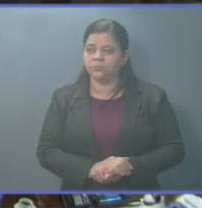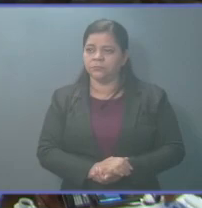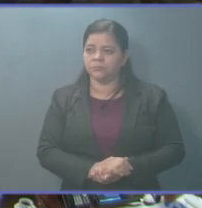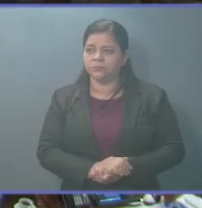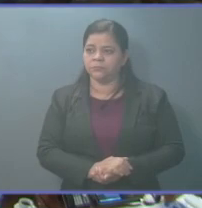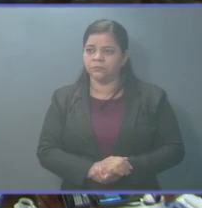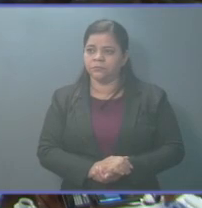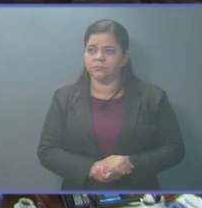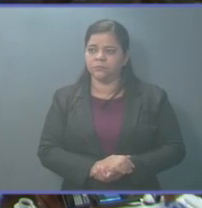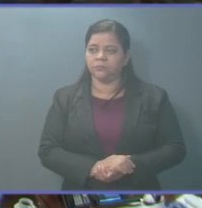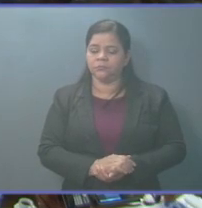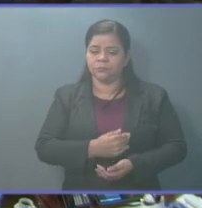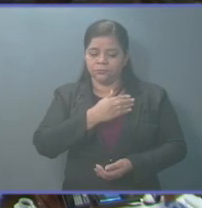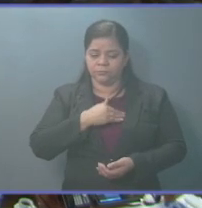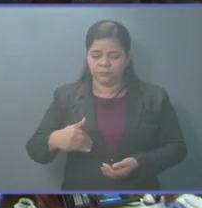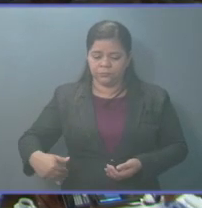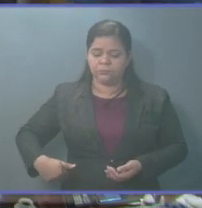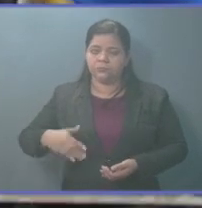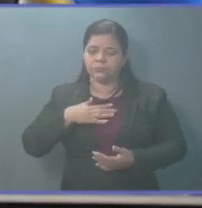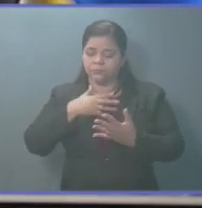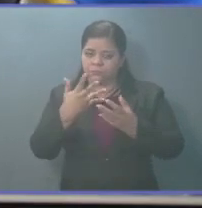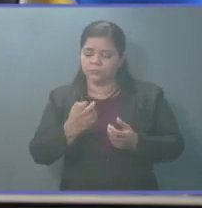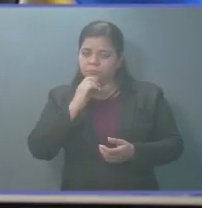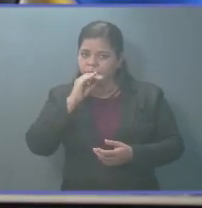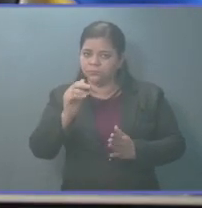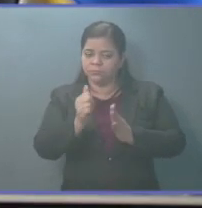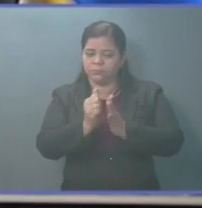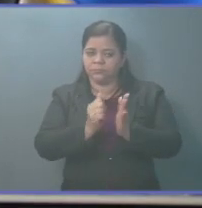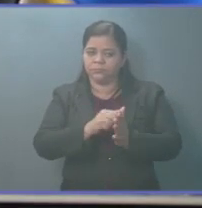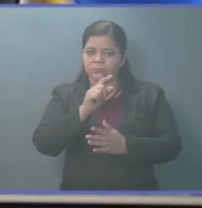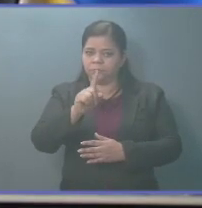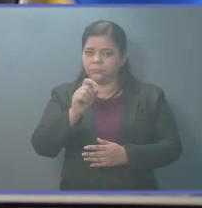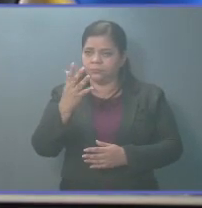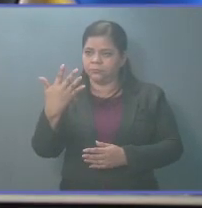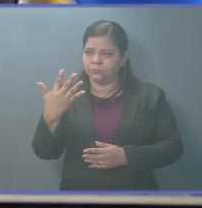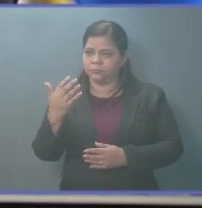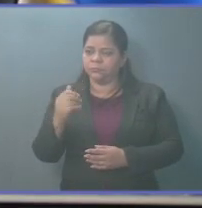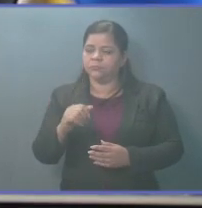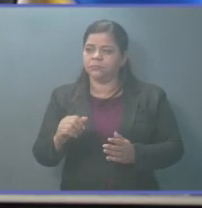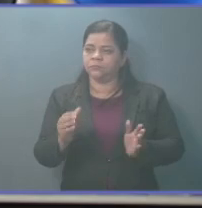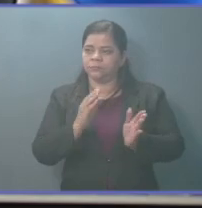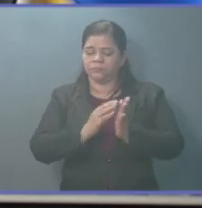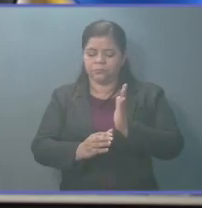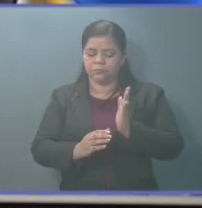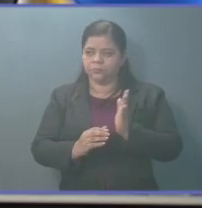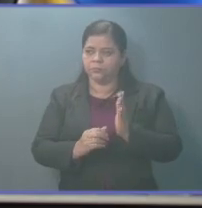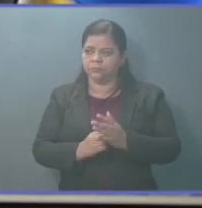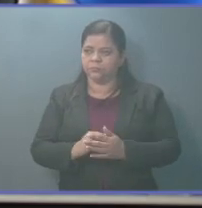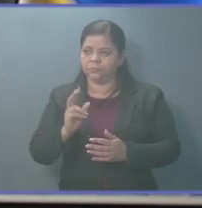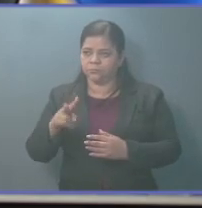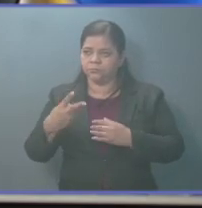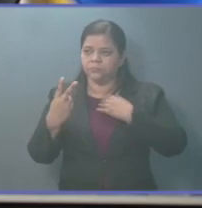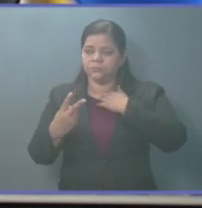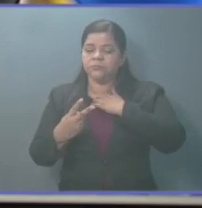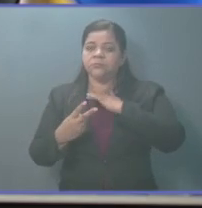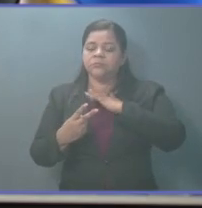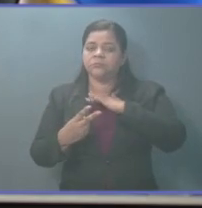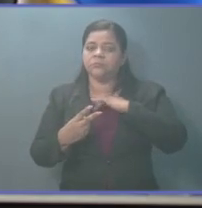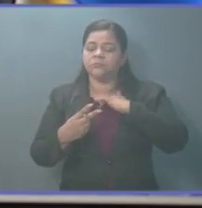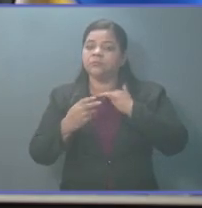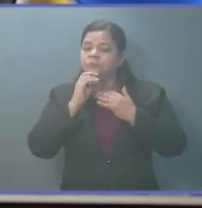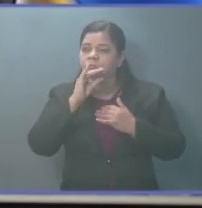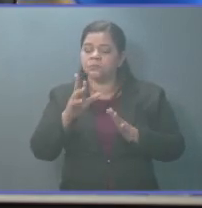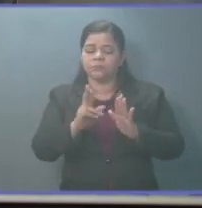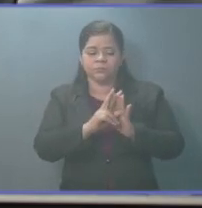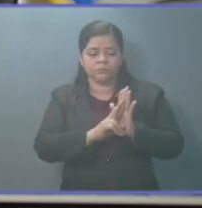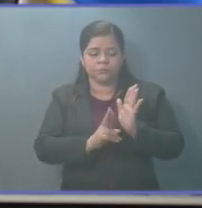Sí, señor presidente, quiero invocar el artículo 115 en el apartado inciso segundo del reglamento